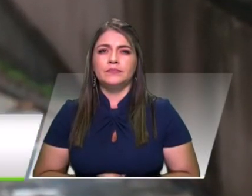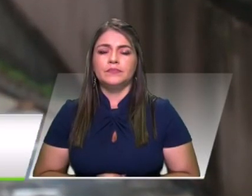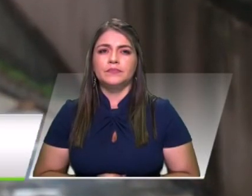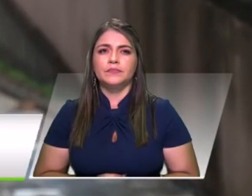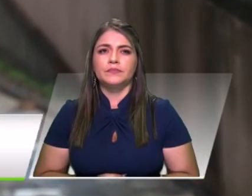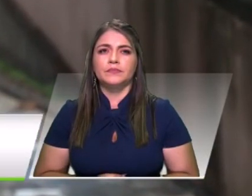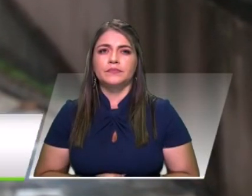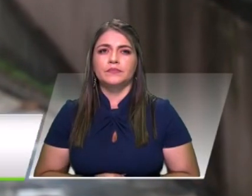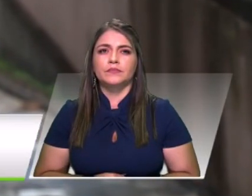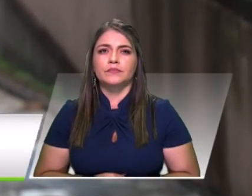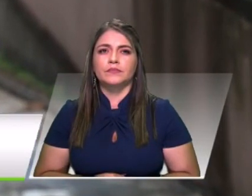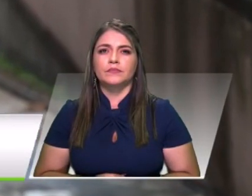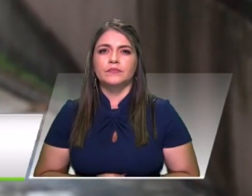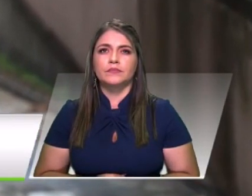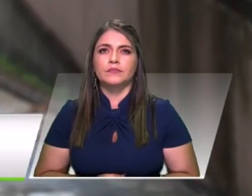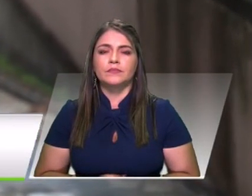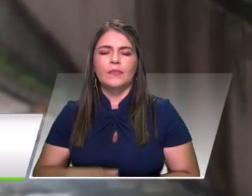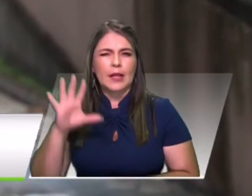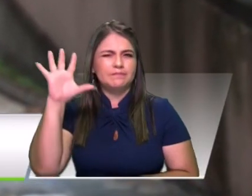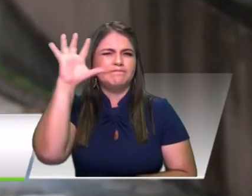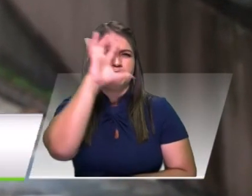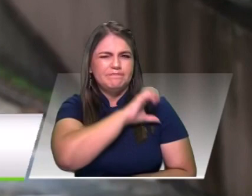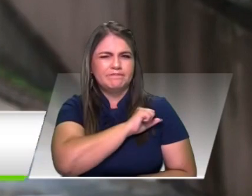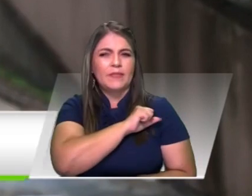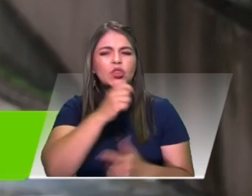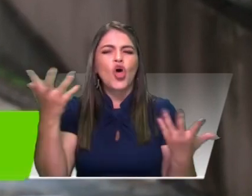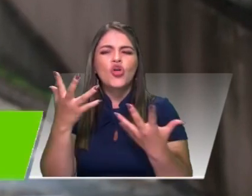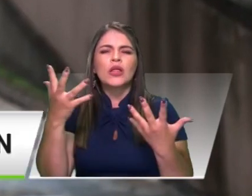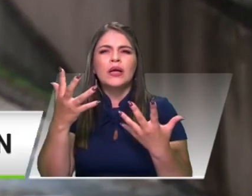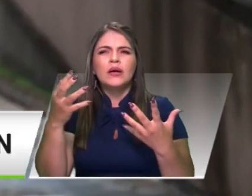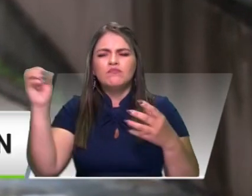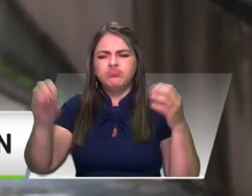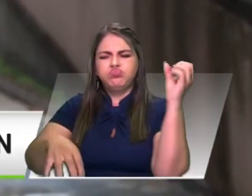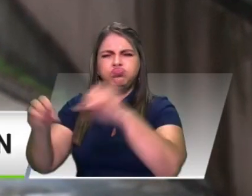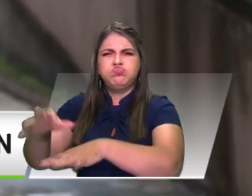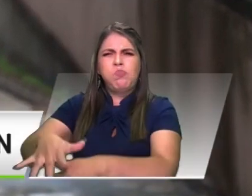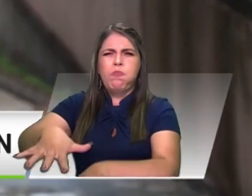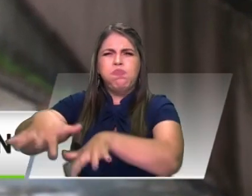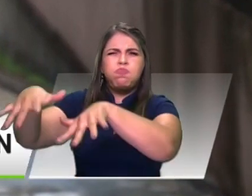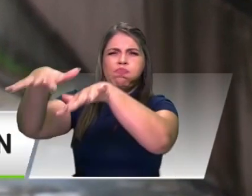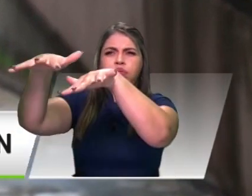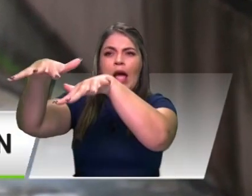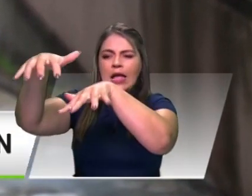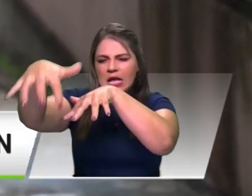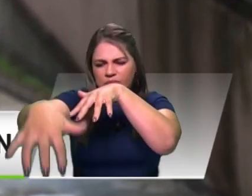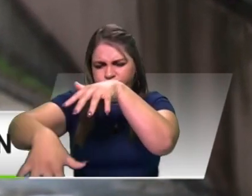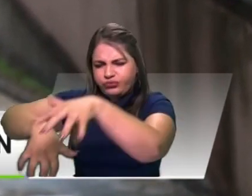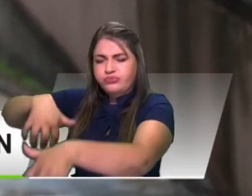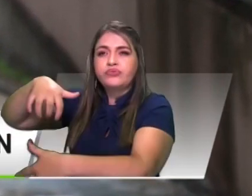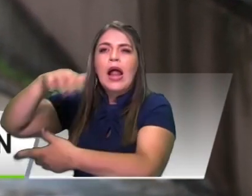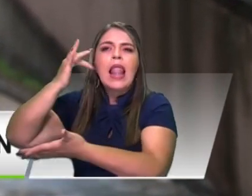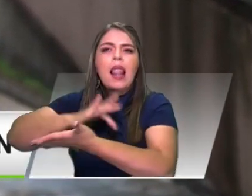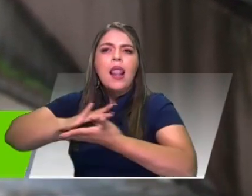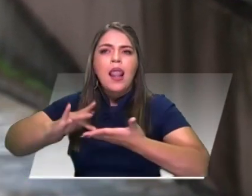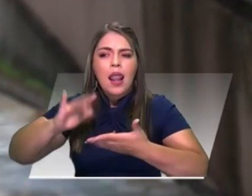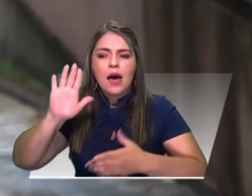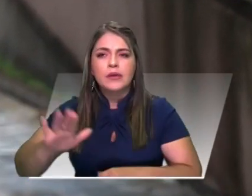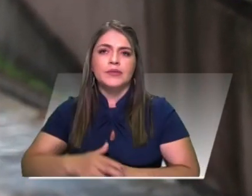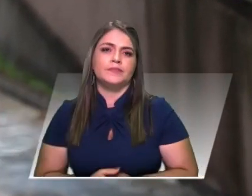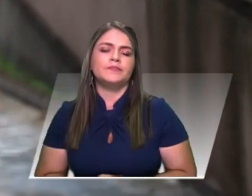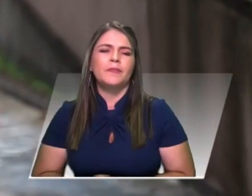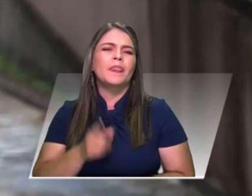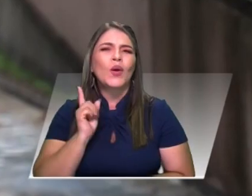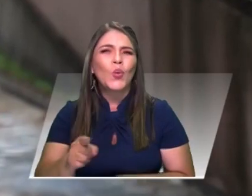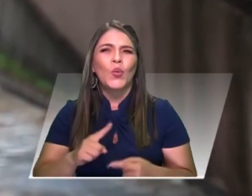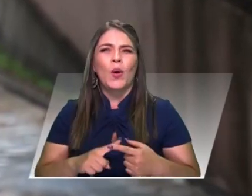puntos críticos y con la cuadrilla venimos limpiando los cauces de las quebradas que tienen que ver con la problemática